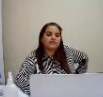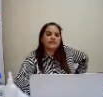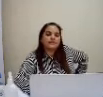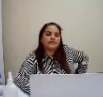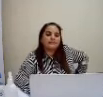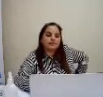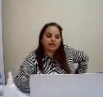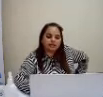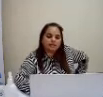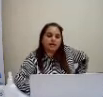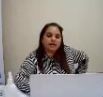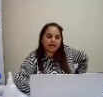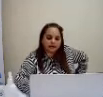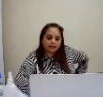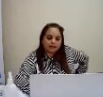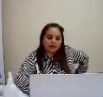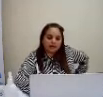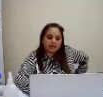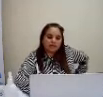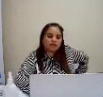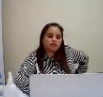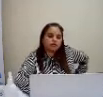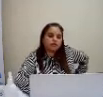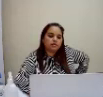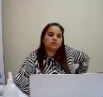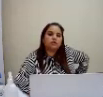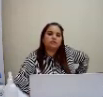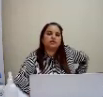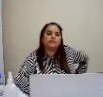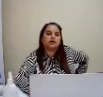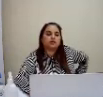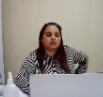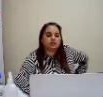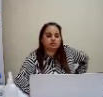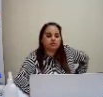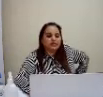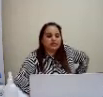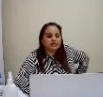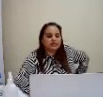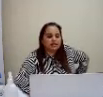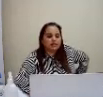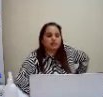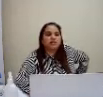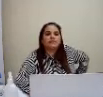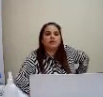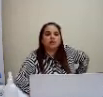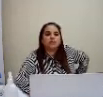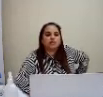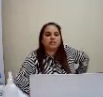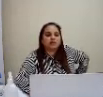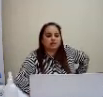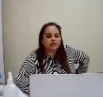ser más graves, tener mayor sufrimiento y ser más crónicos. Y puede tener